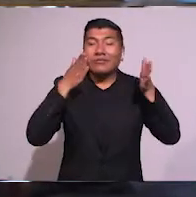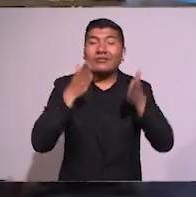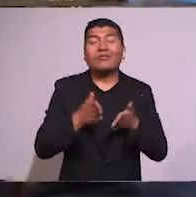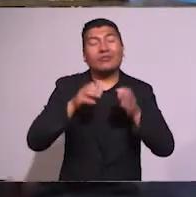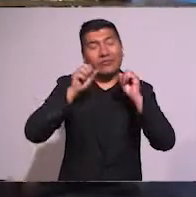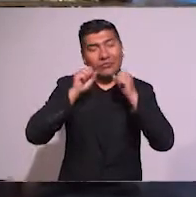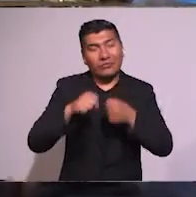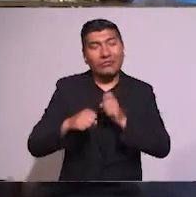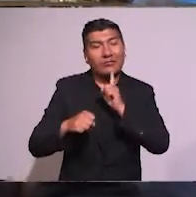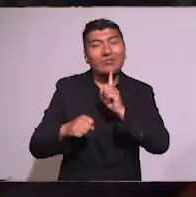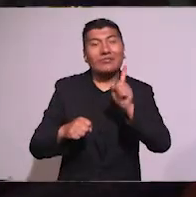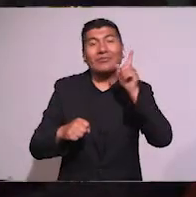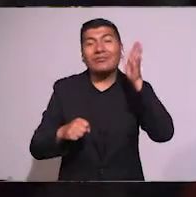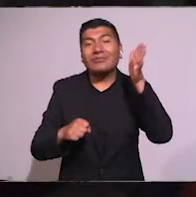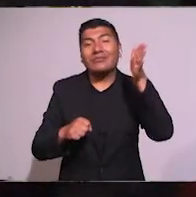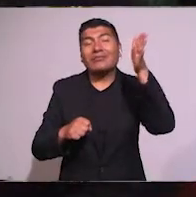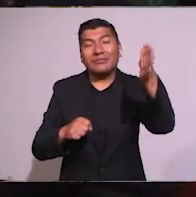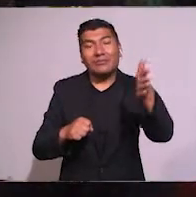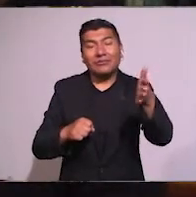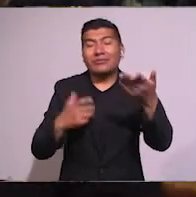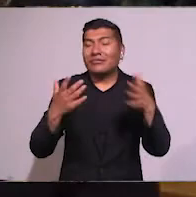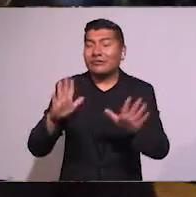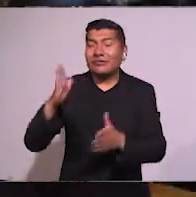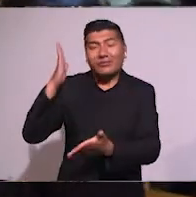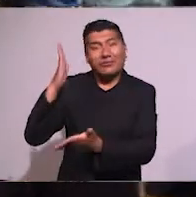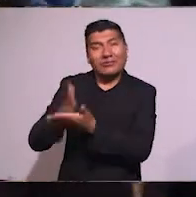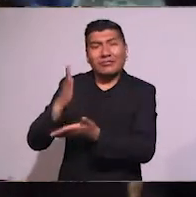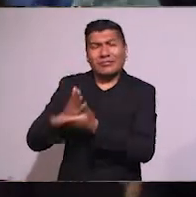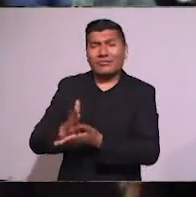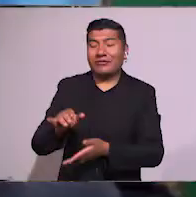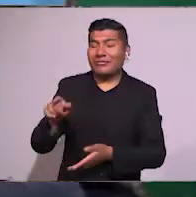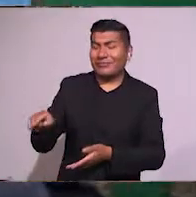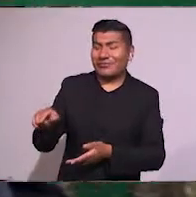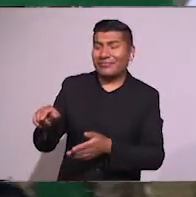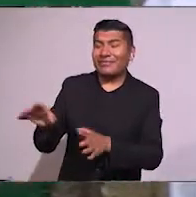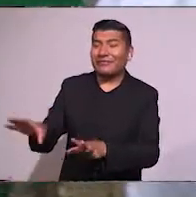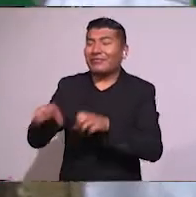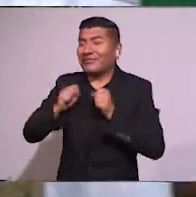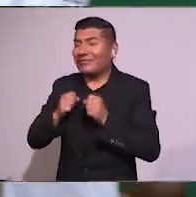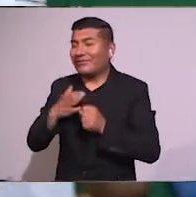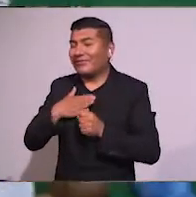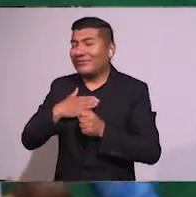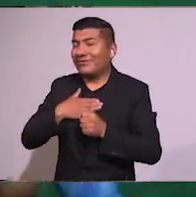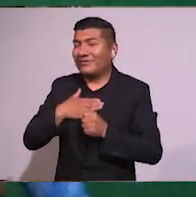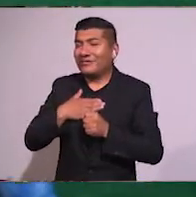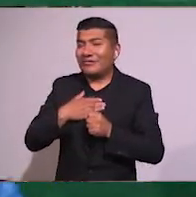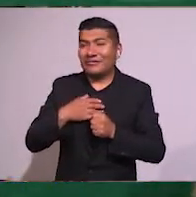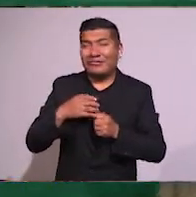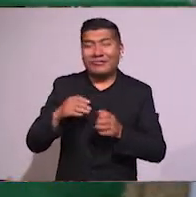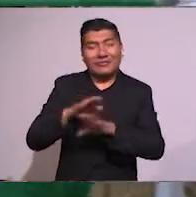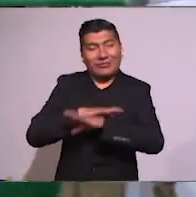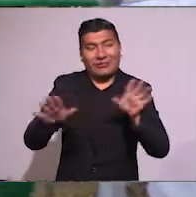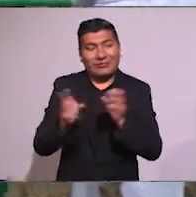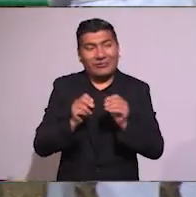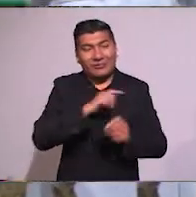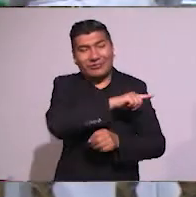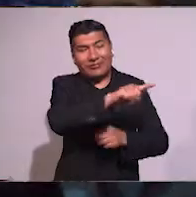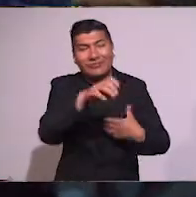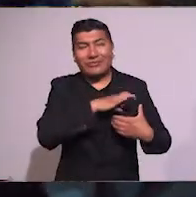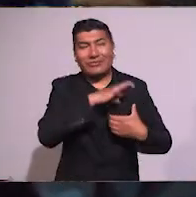ser. Basta en nuestra vida de conformismo y de mediocridad humana y